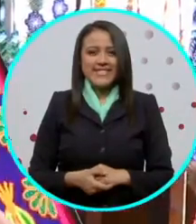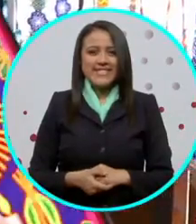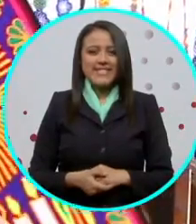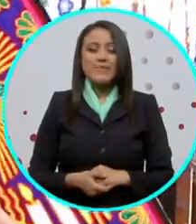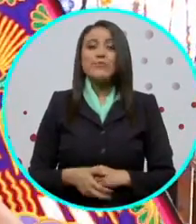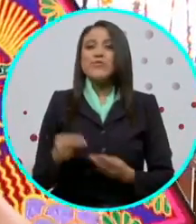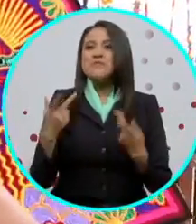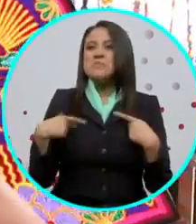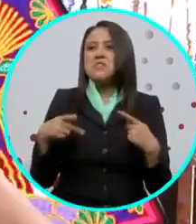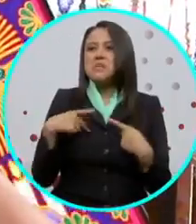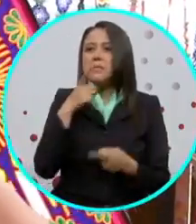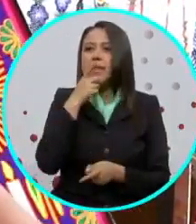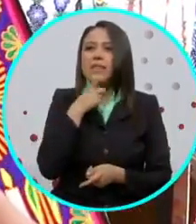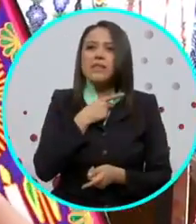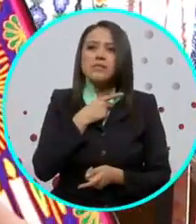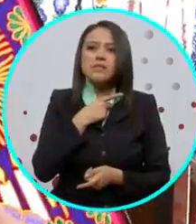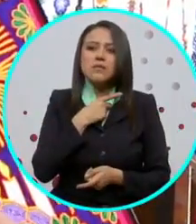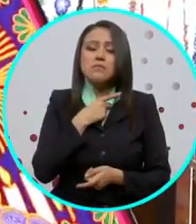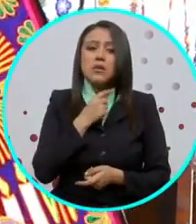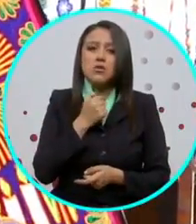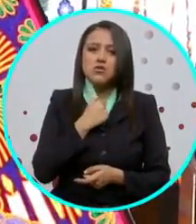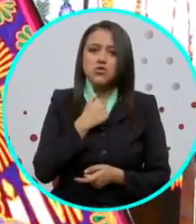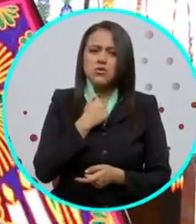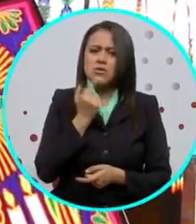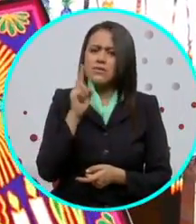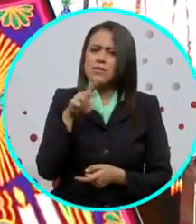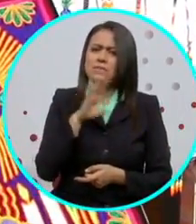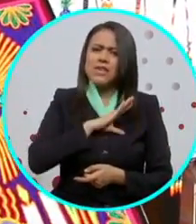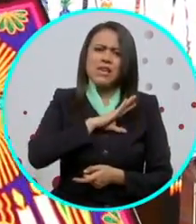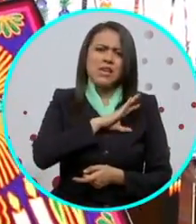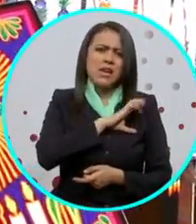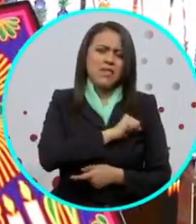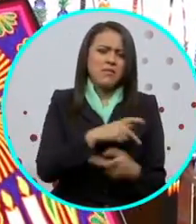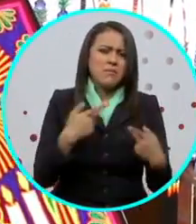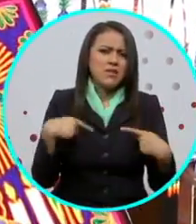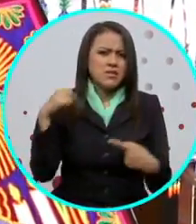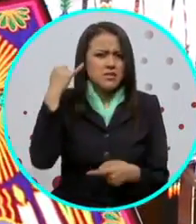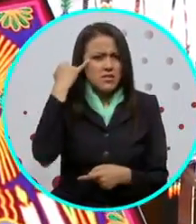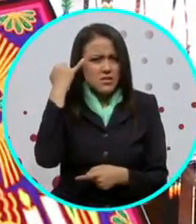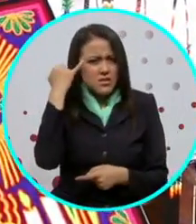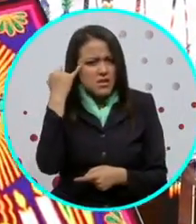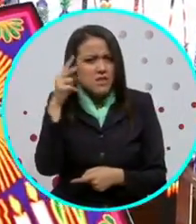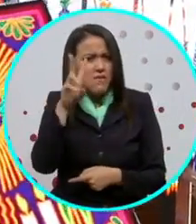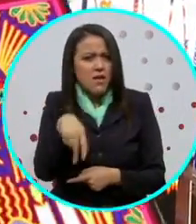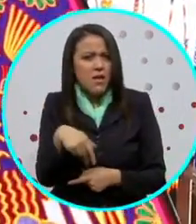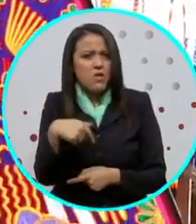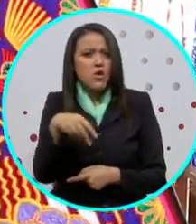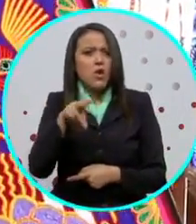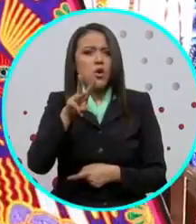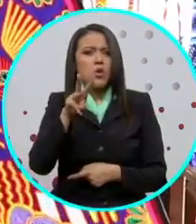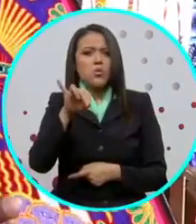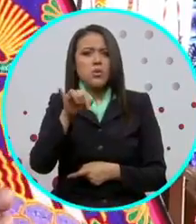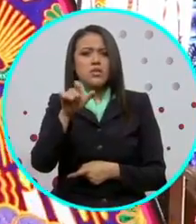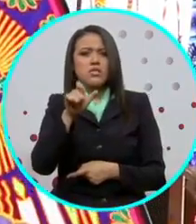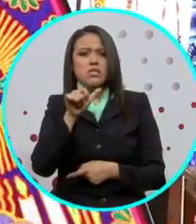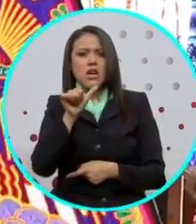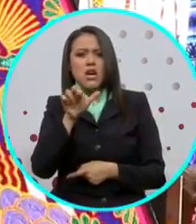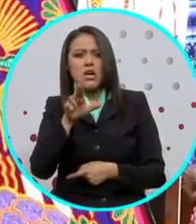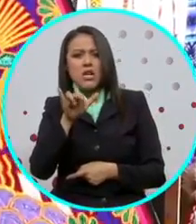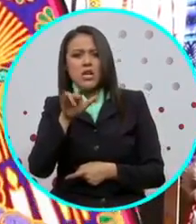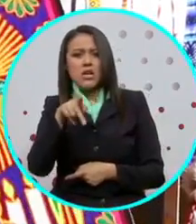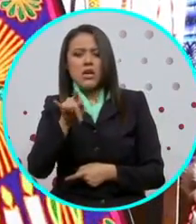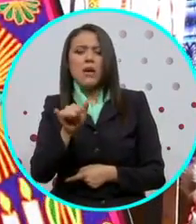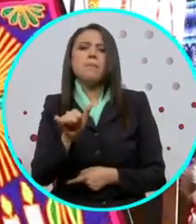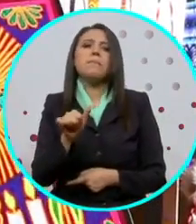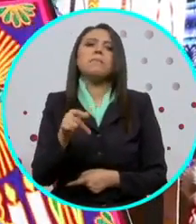Mucha gente me han dicho, yo aprecio a los indígenas huirrárica y por eso voy a comprarle el arte, pero